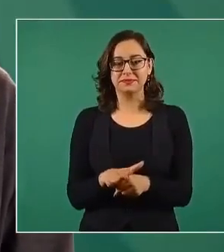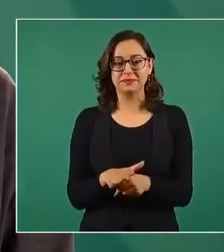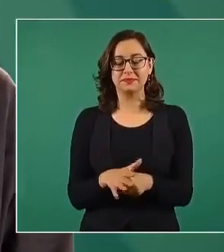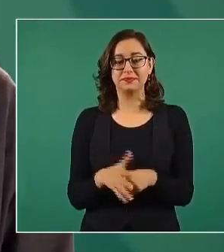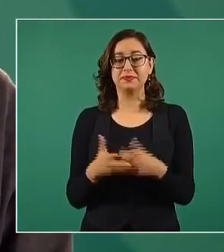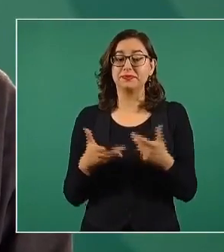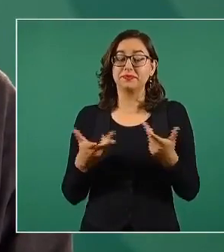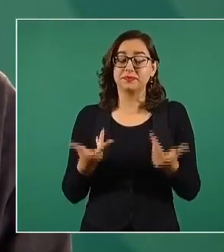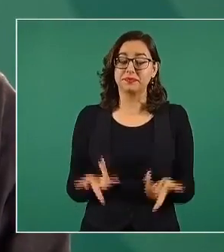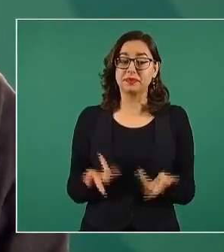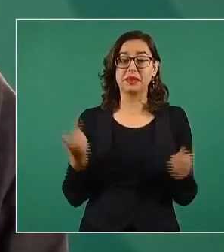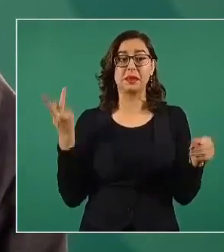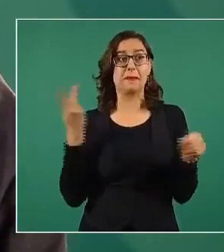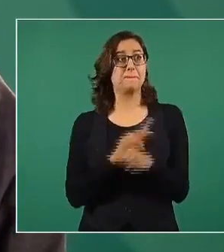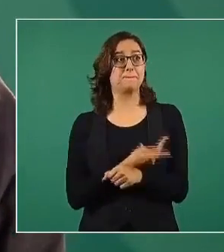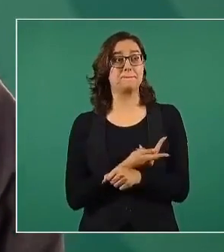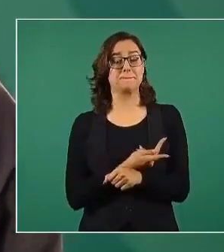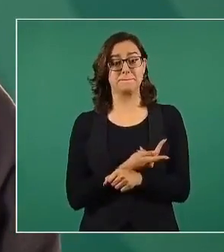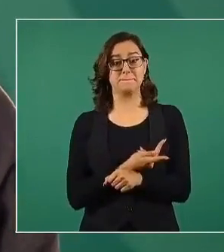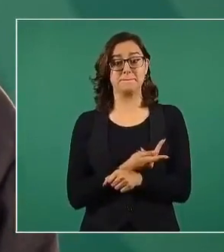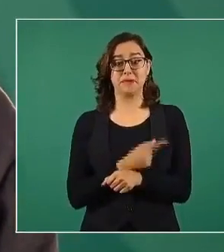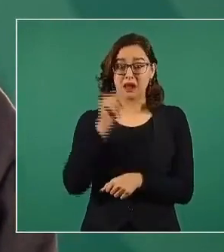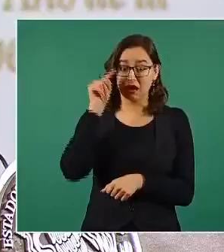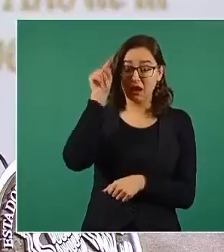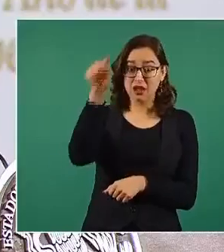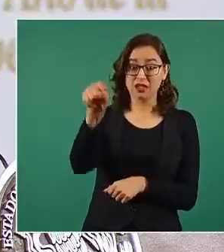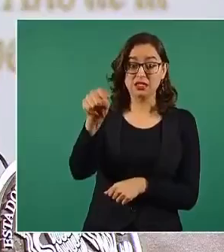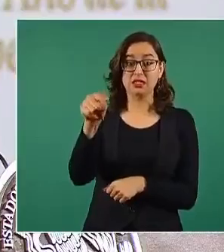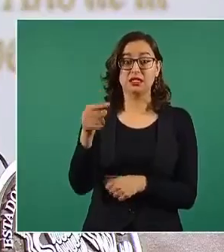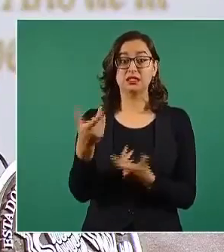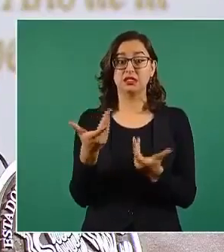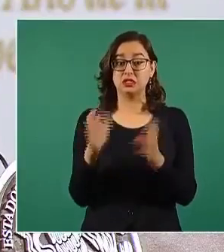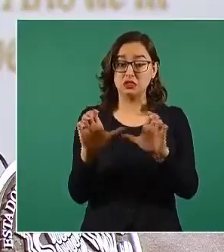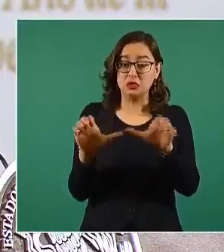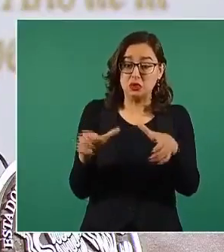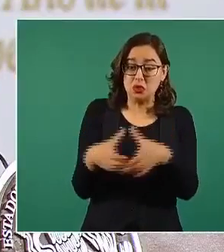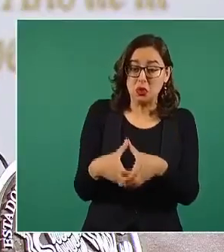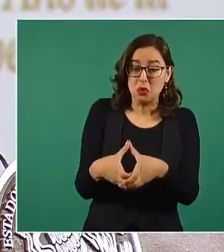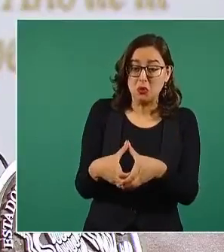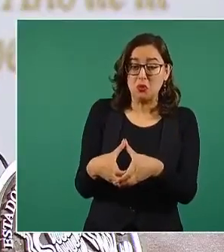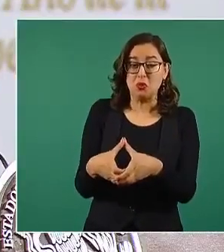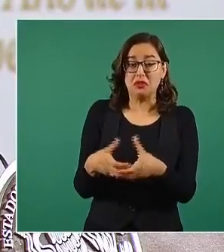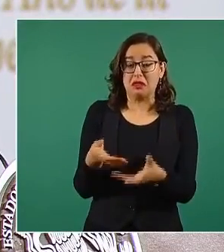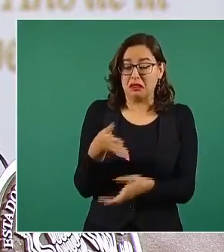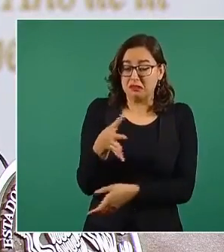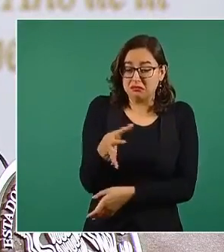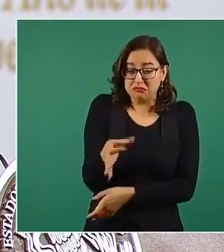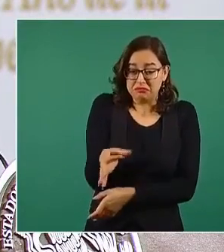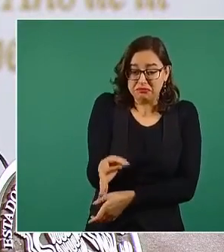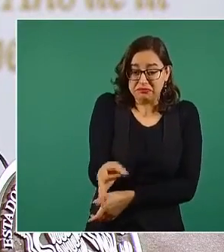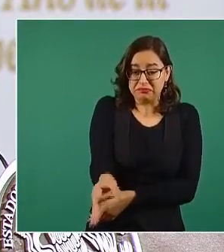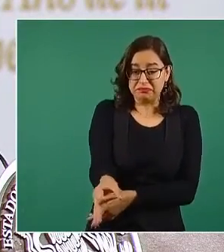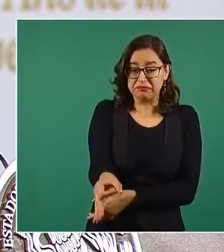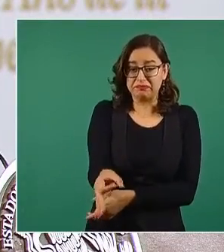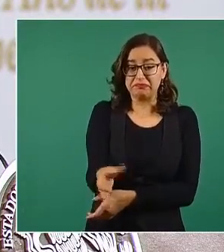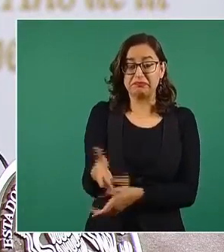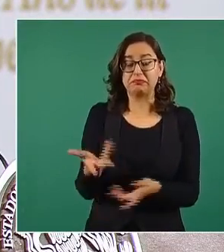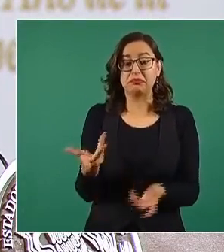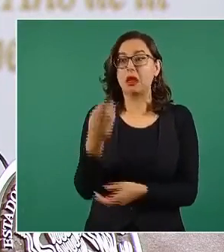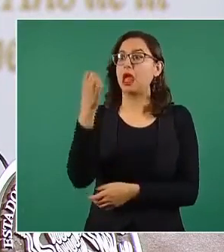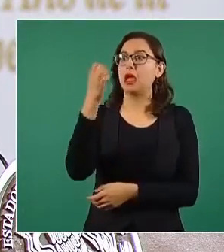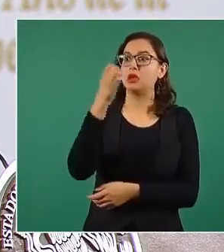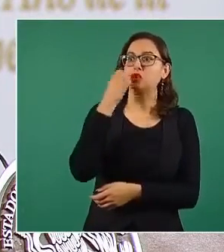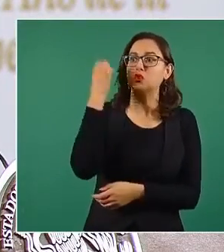Tampoco se podría poner las facilidades, se podría establecer las facilidades de una